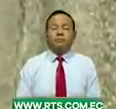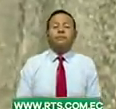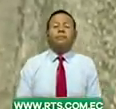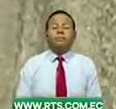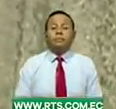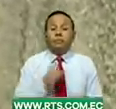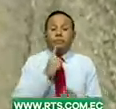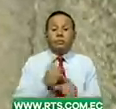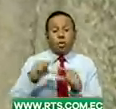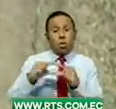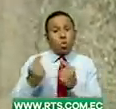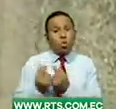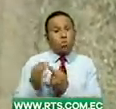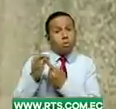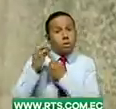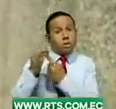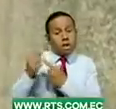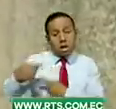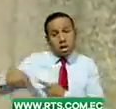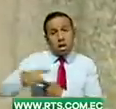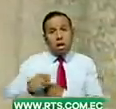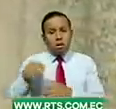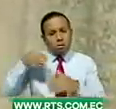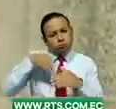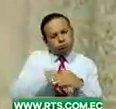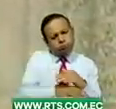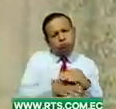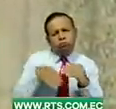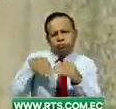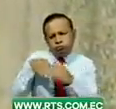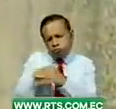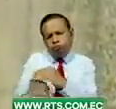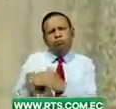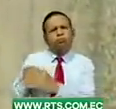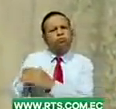Así, grupos tácticos entraron a los pabellones que la fuerza pública